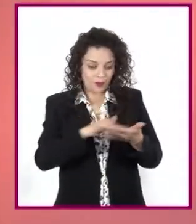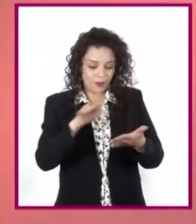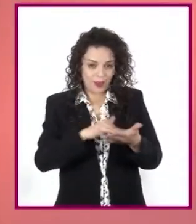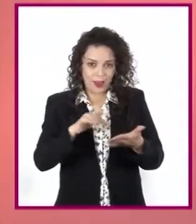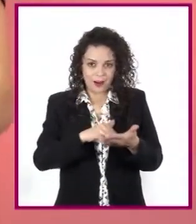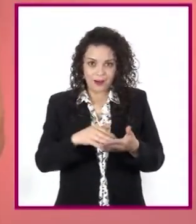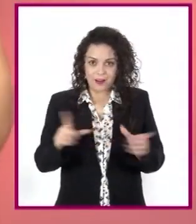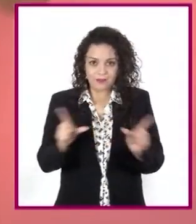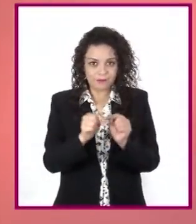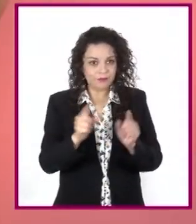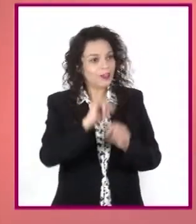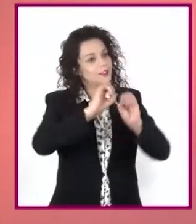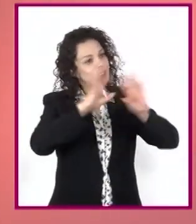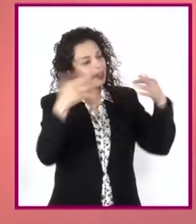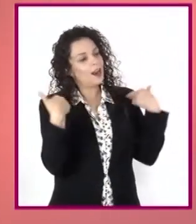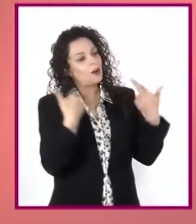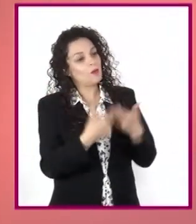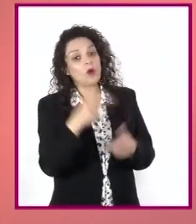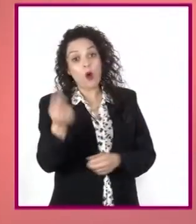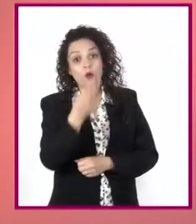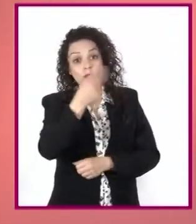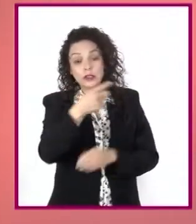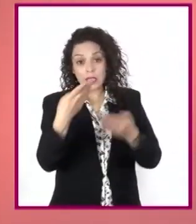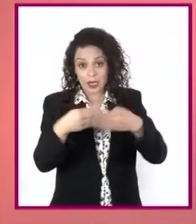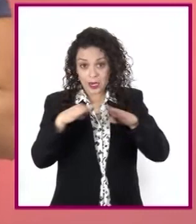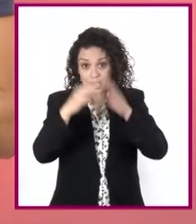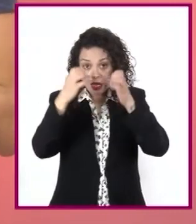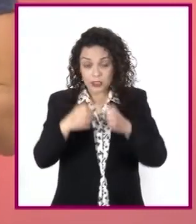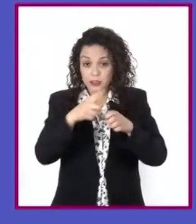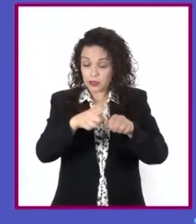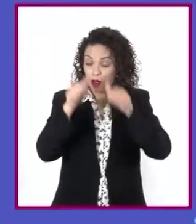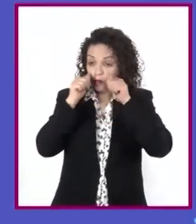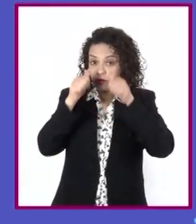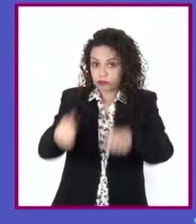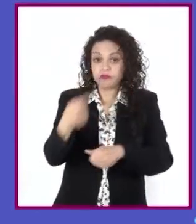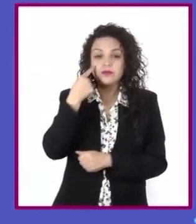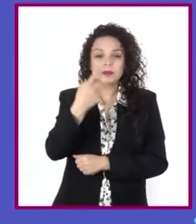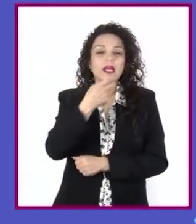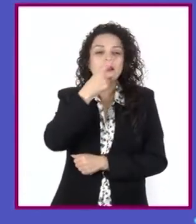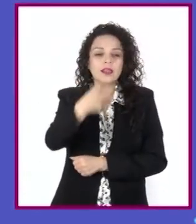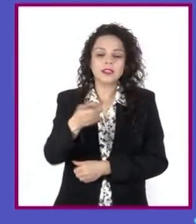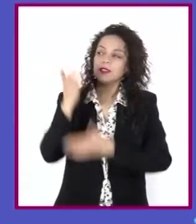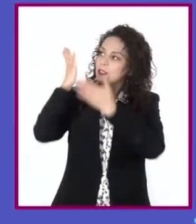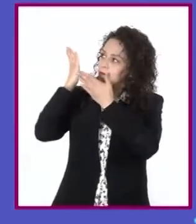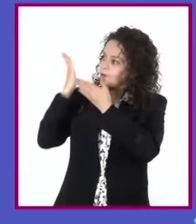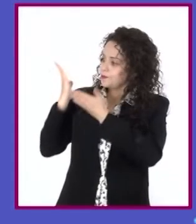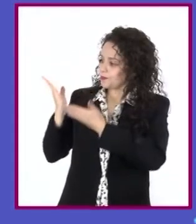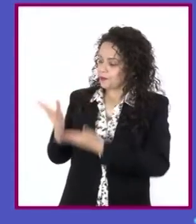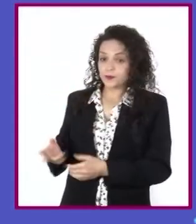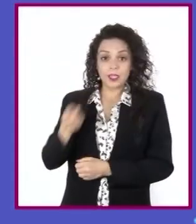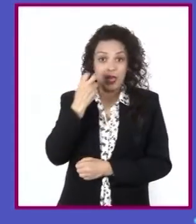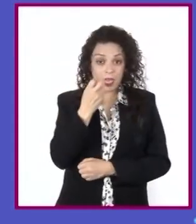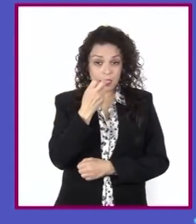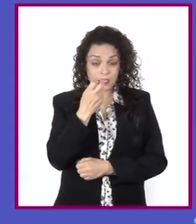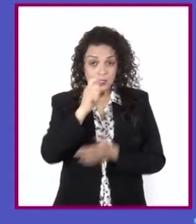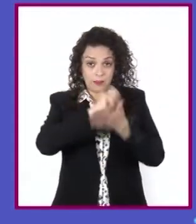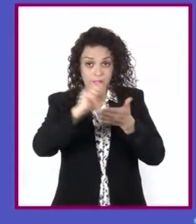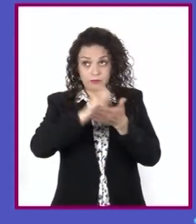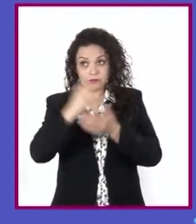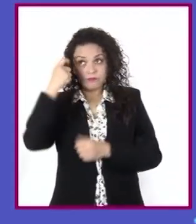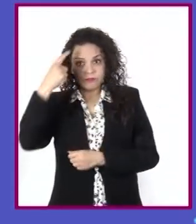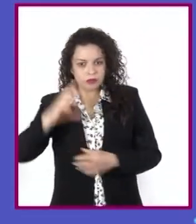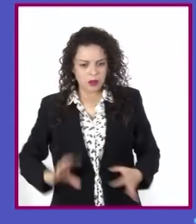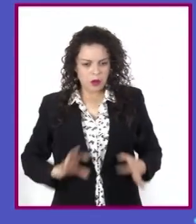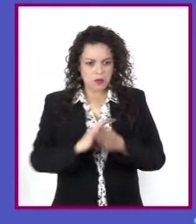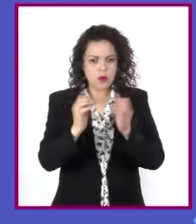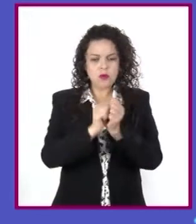Y ustedes en casa pongan mucha atención. El texto dice: En este artículo se da una introducción a la